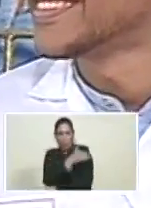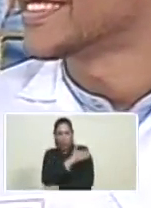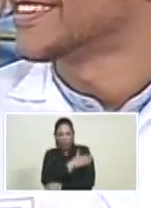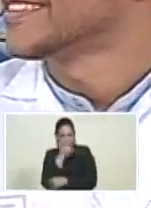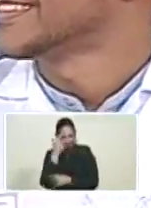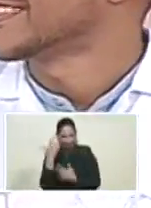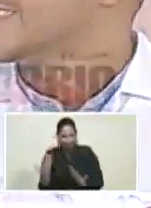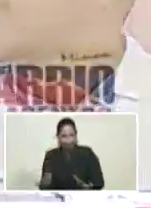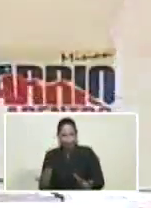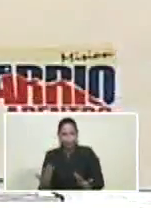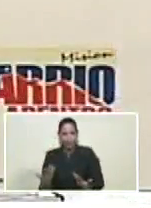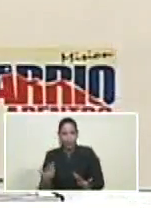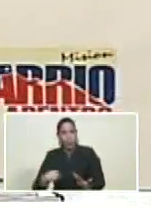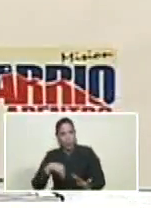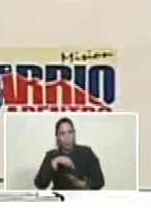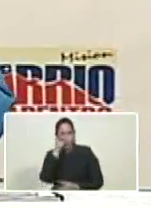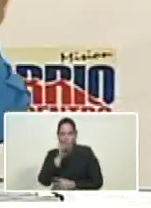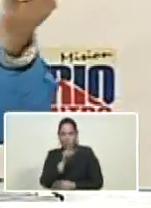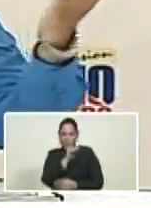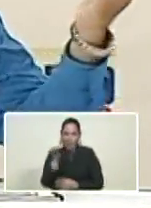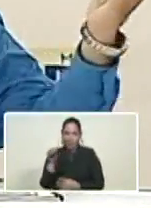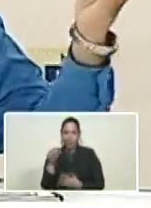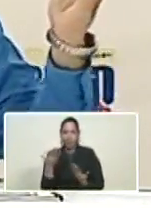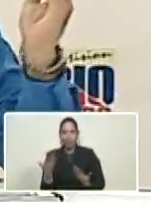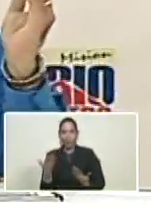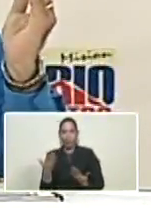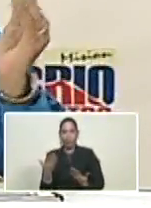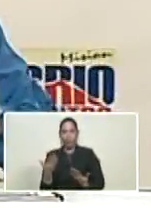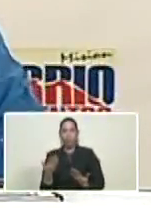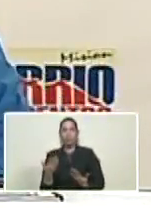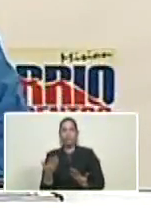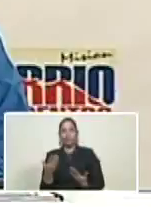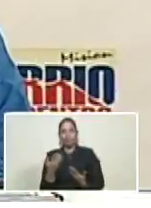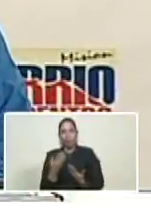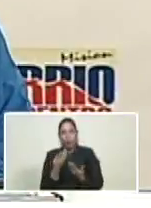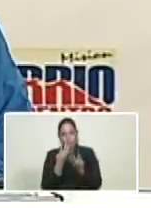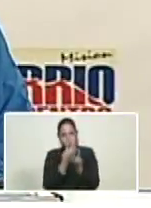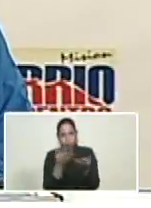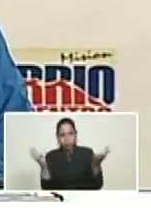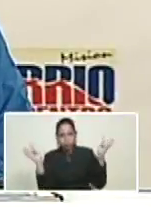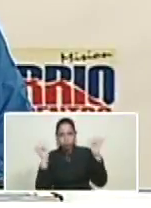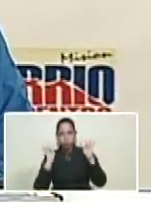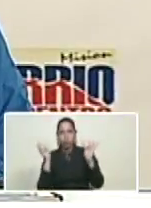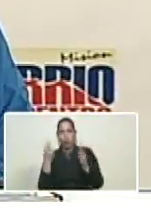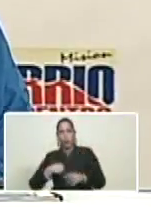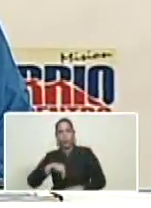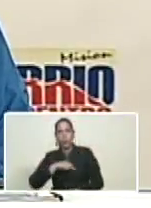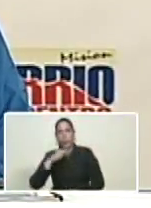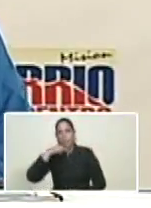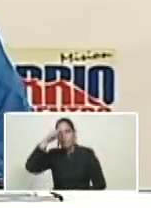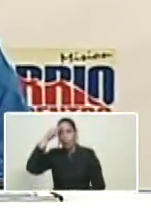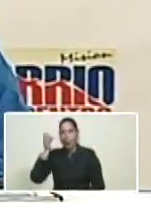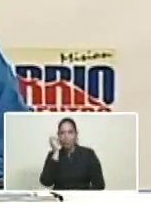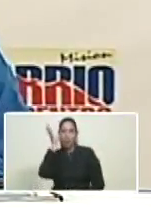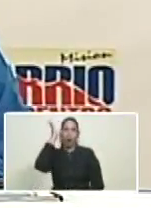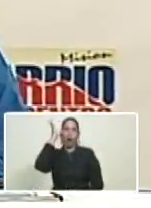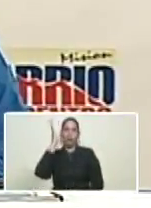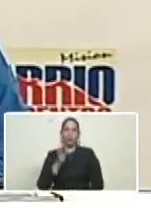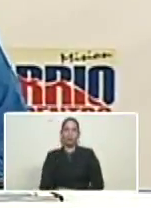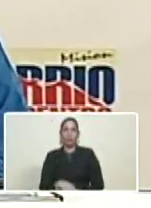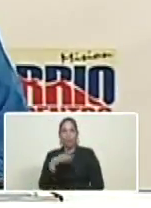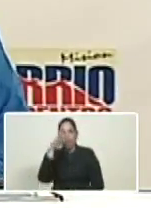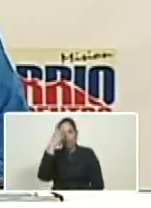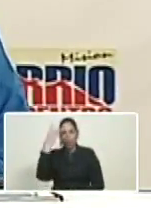Además estamos benditos. Tenemos un escudo protector de bendiciones de nuestro Padre Creador.